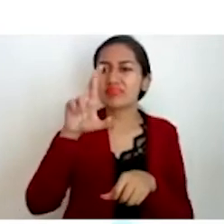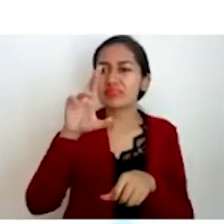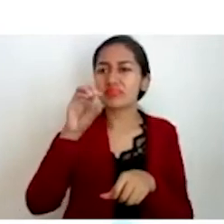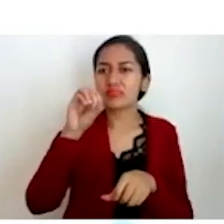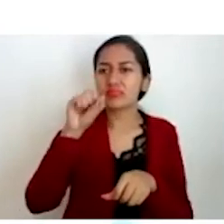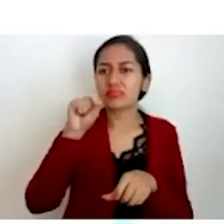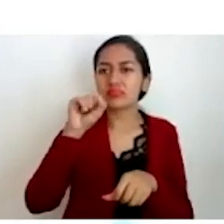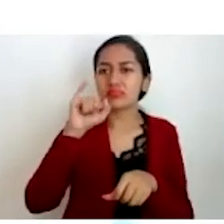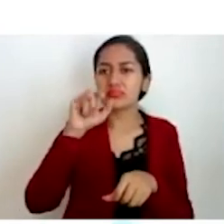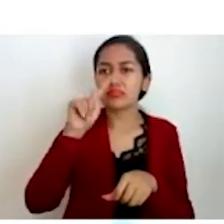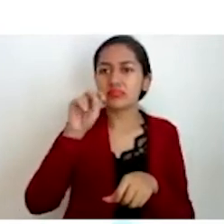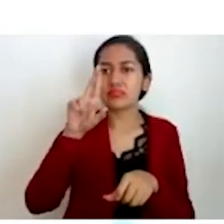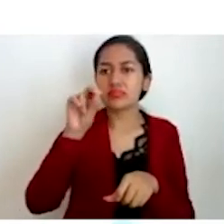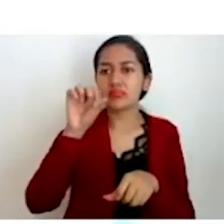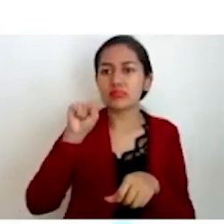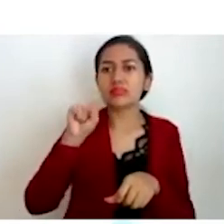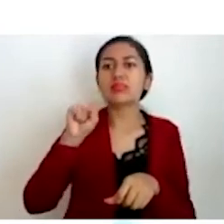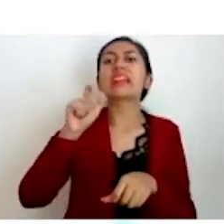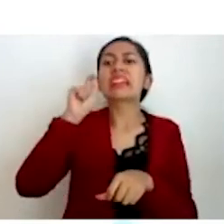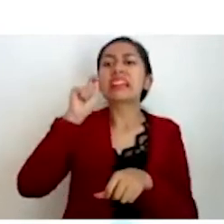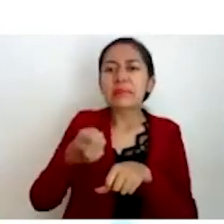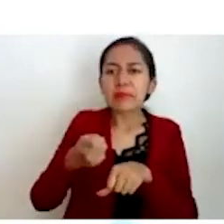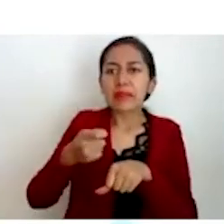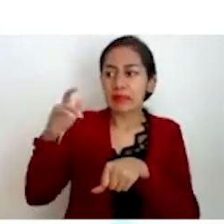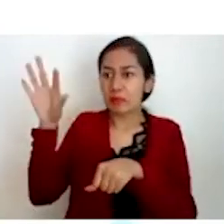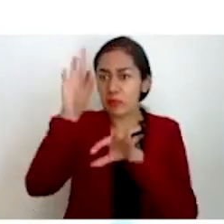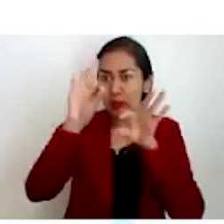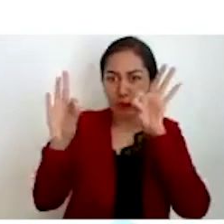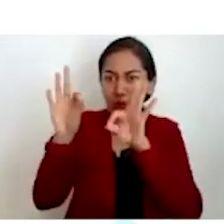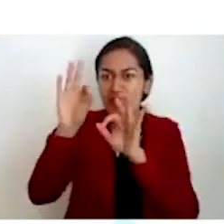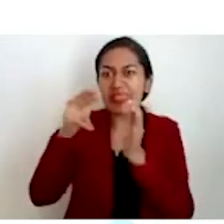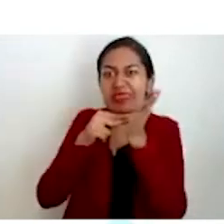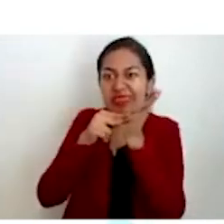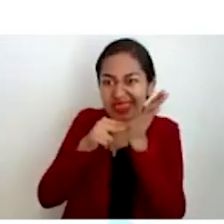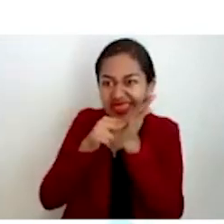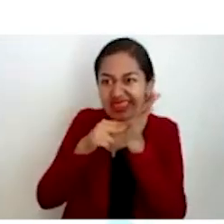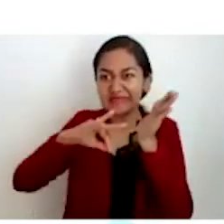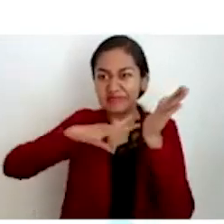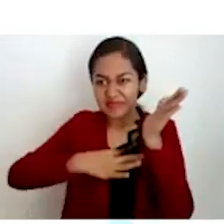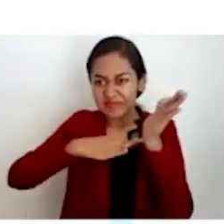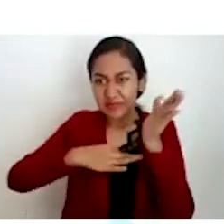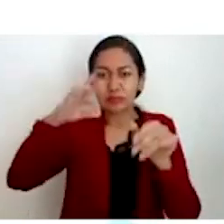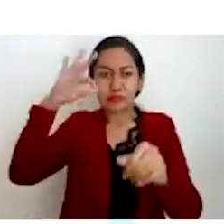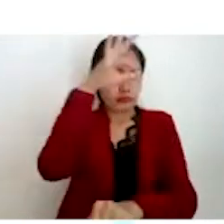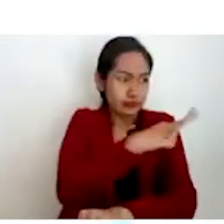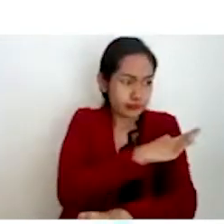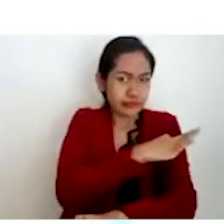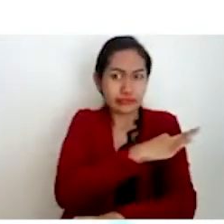se transmite por la picadura de moscas negras infectadas que se crían en ríos próximos a poblaciones